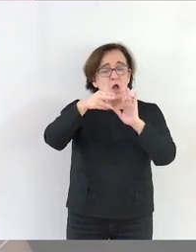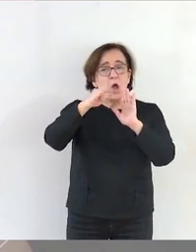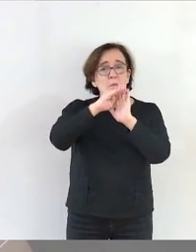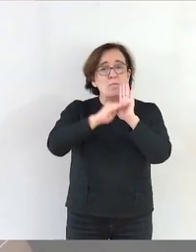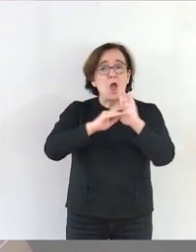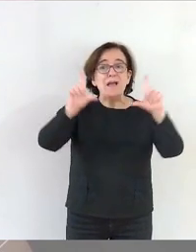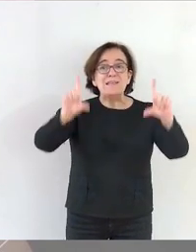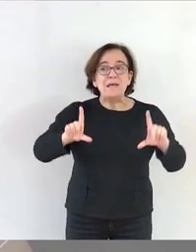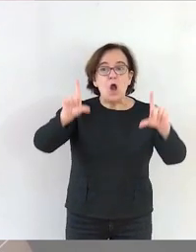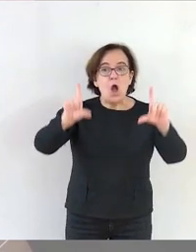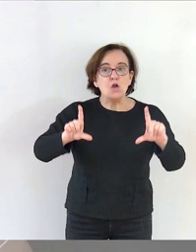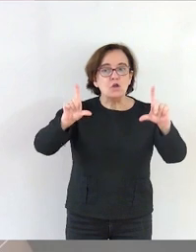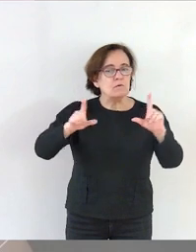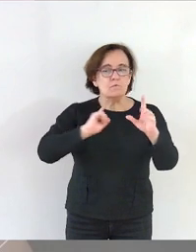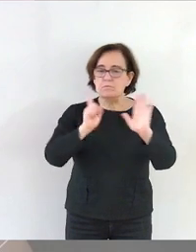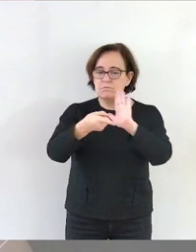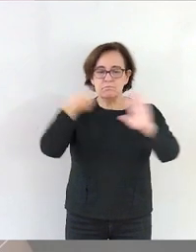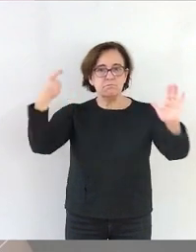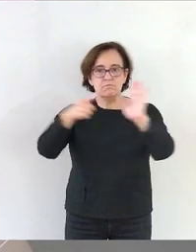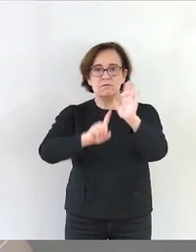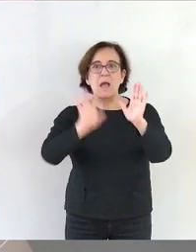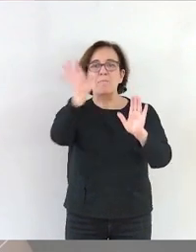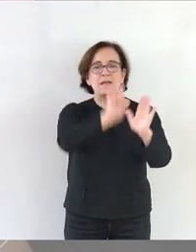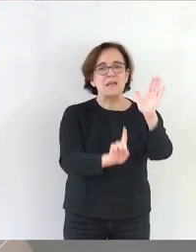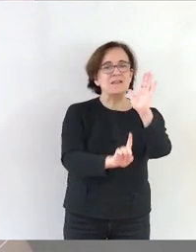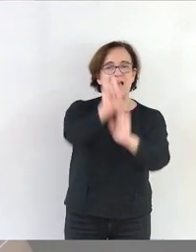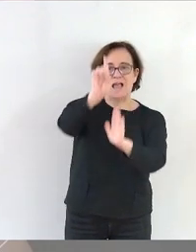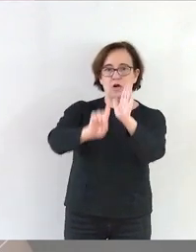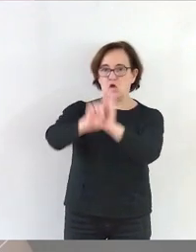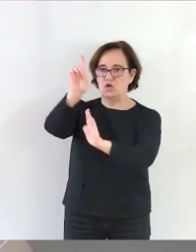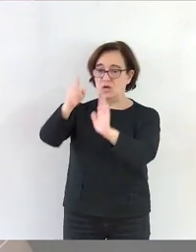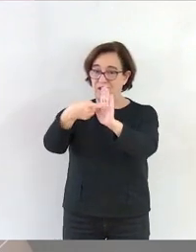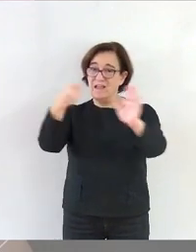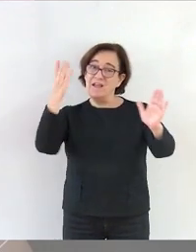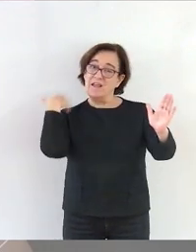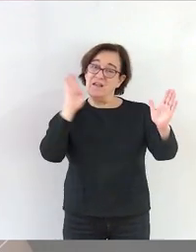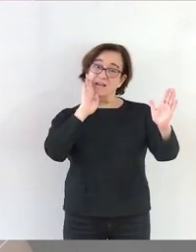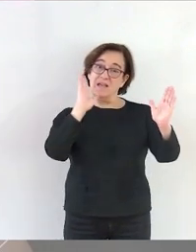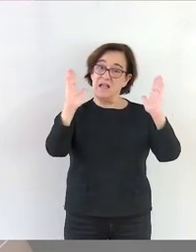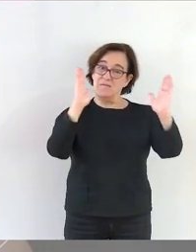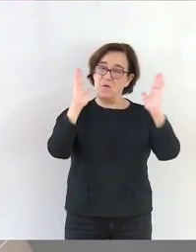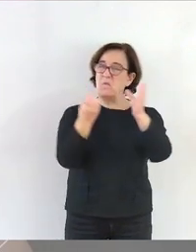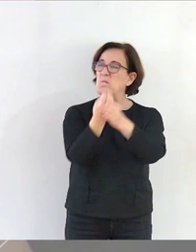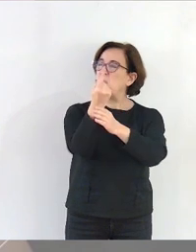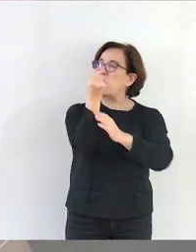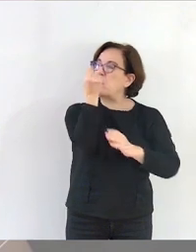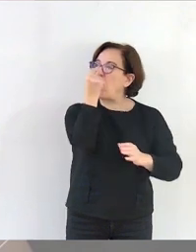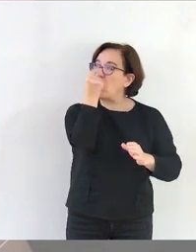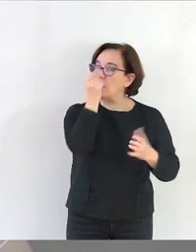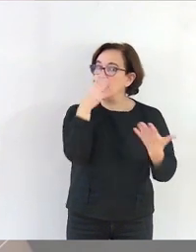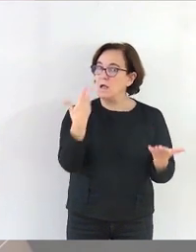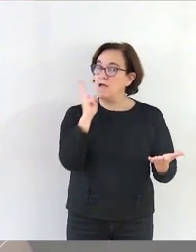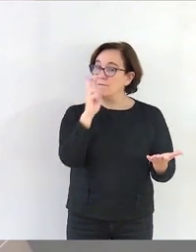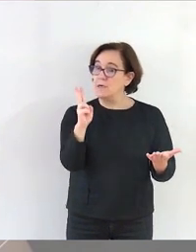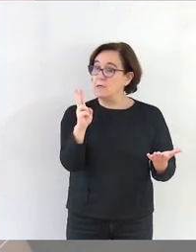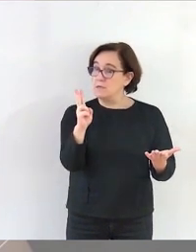kioto se excluyó a los países en desarrollo del mismo porque en aquel entonces es verdad que emitían muy poco pero hemos visto